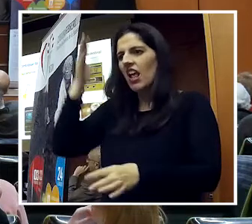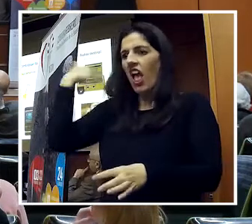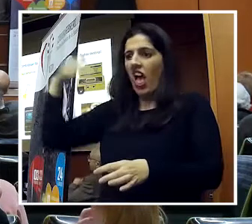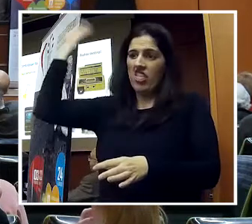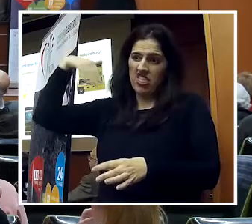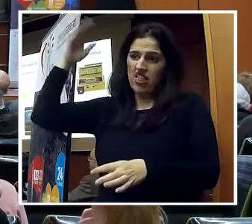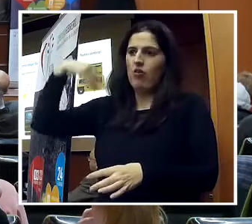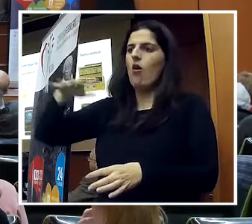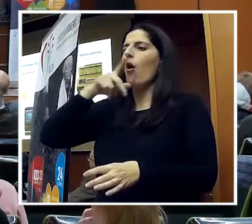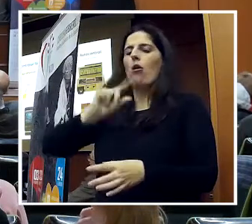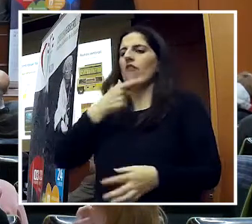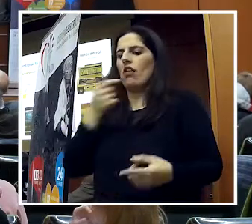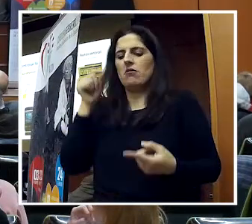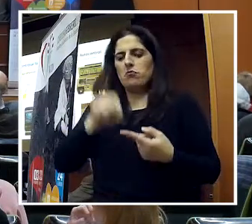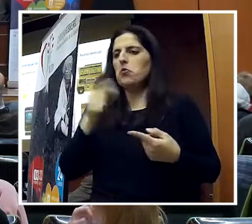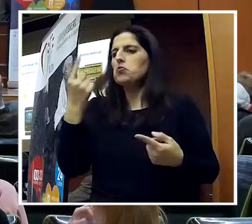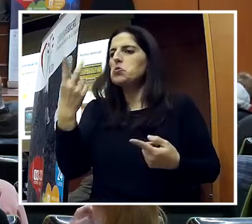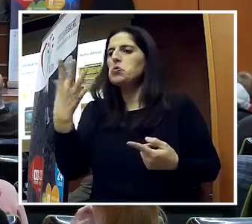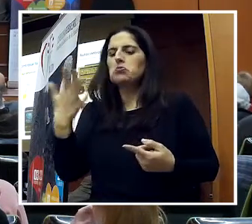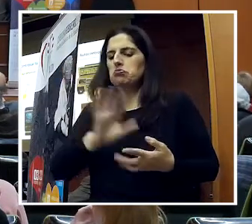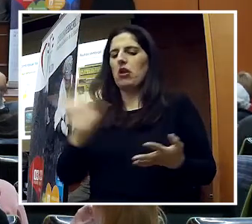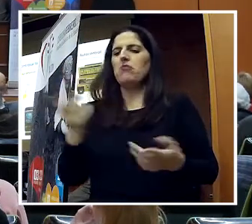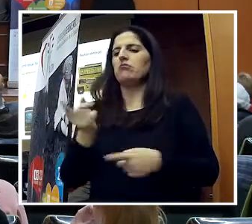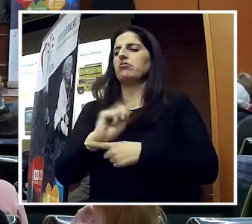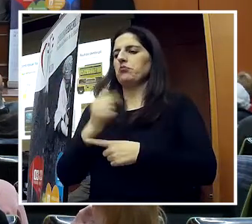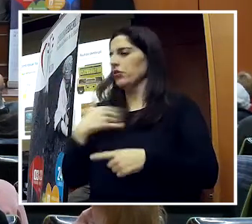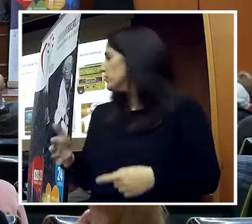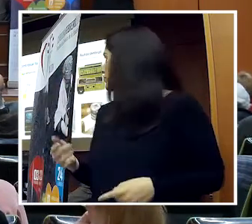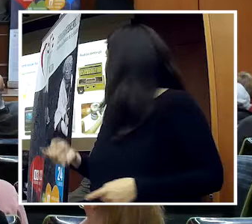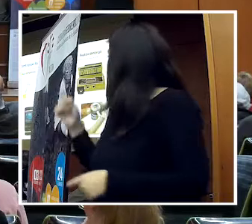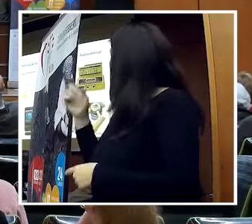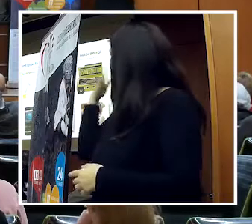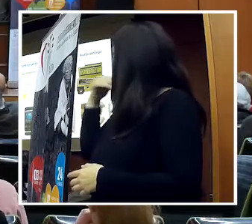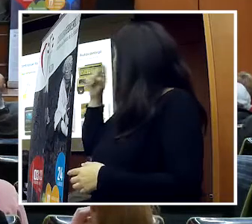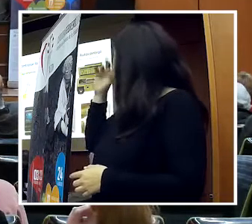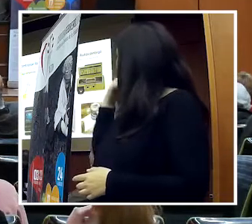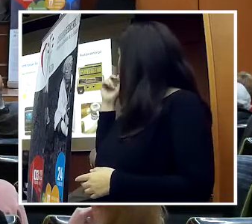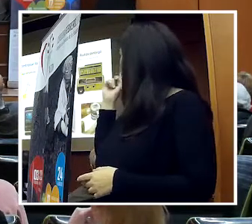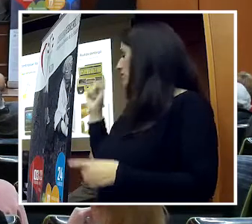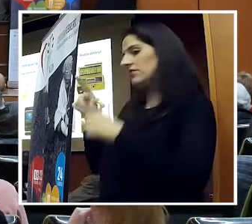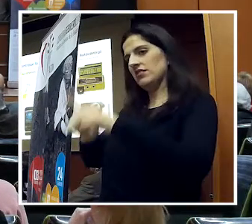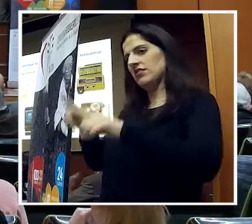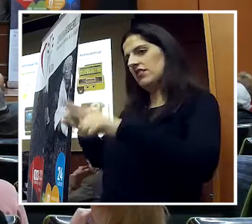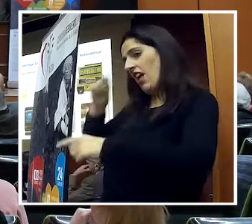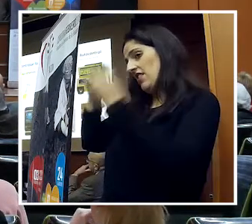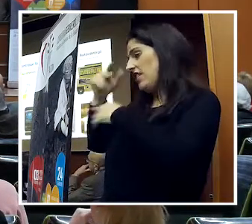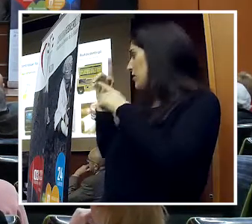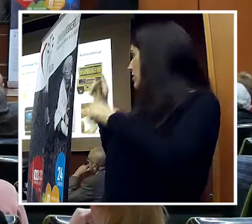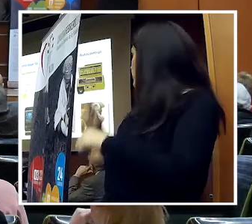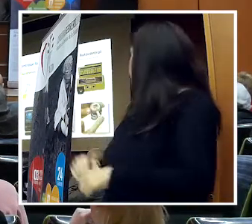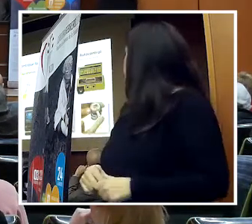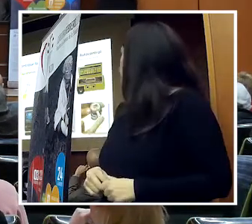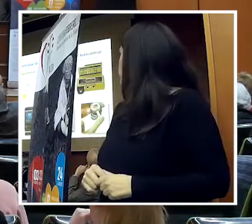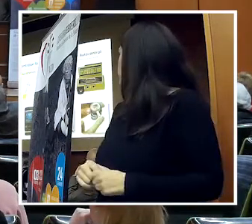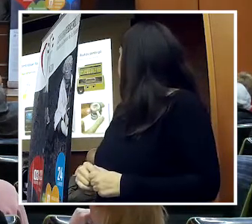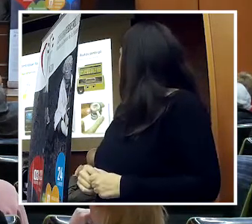1 o 2 segundos. Estos fueron los primeros medidores de azúcar, de glucosa, ¿de acuerdo? Hasta los más